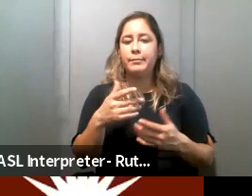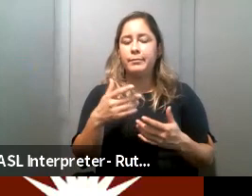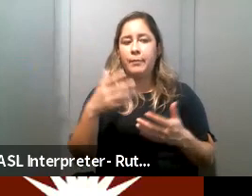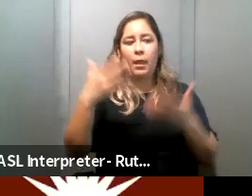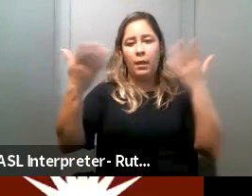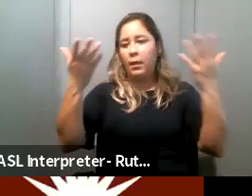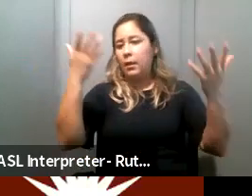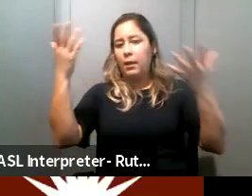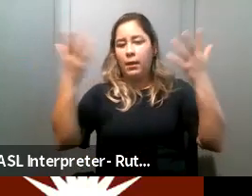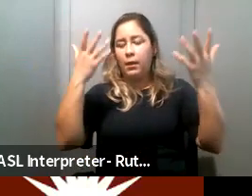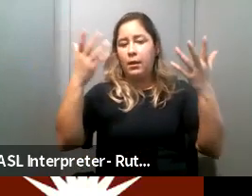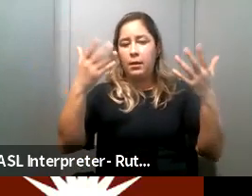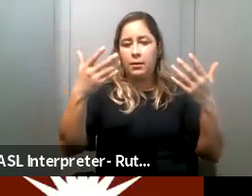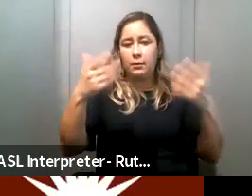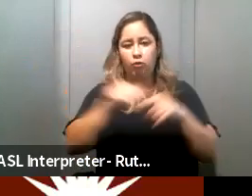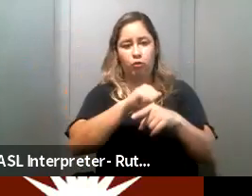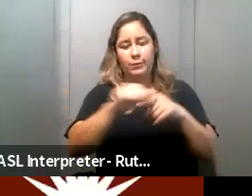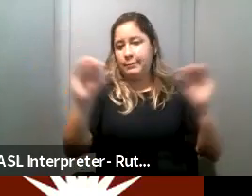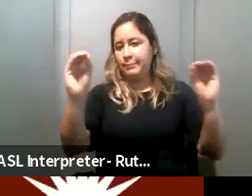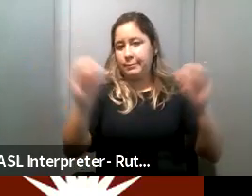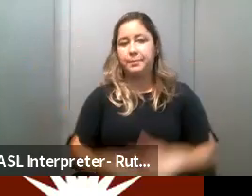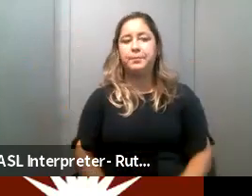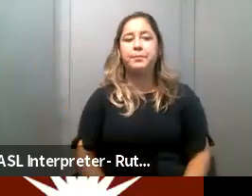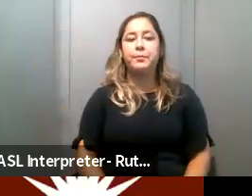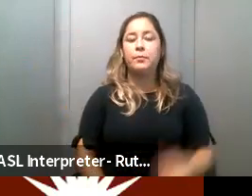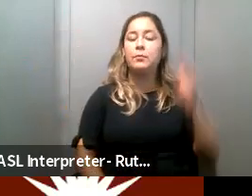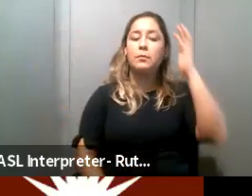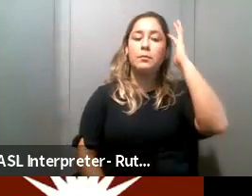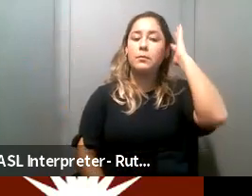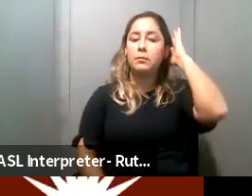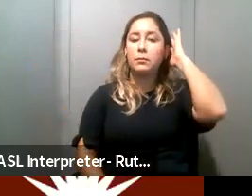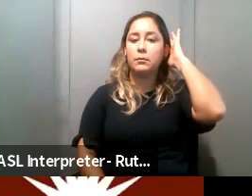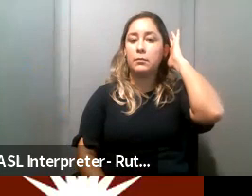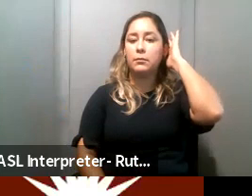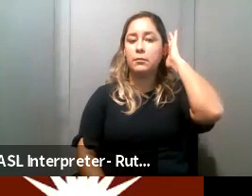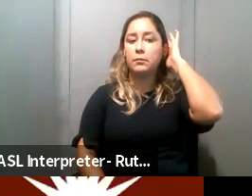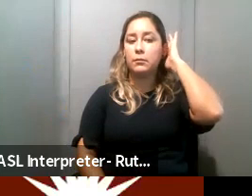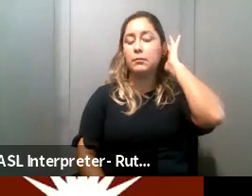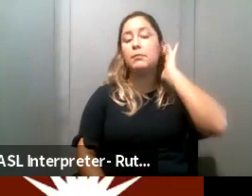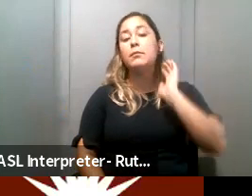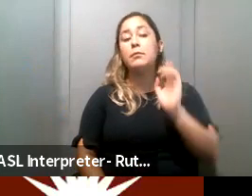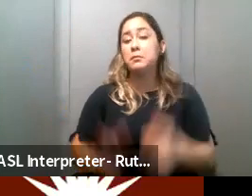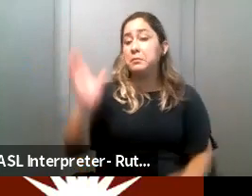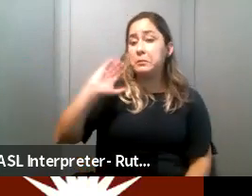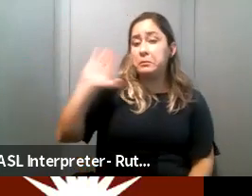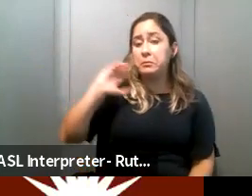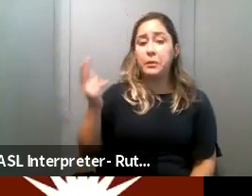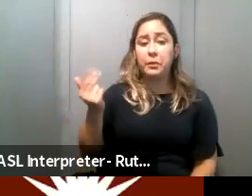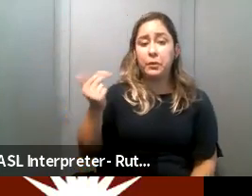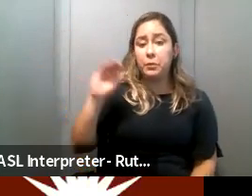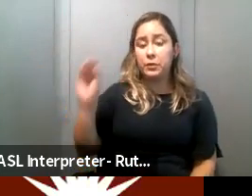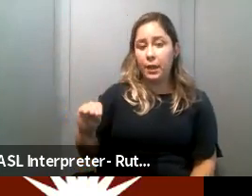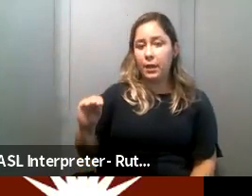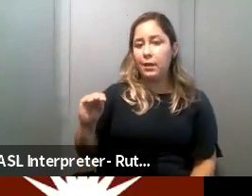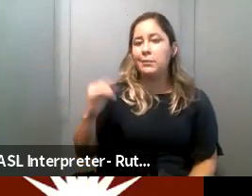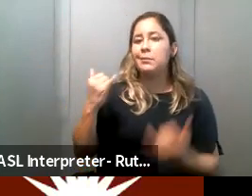mujeres, tanto como niños y adultos, se duplicó del 13% al 26%, pues, y